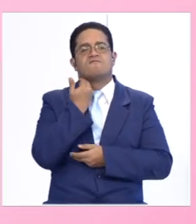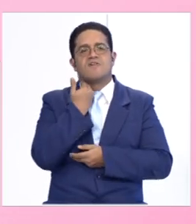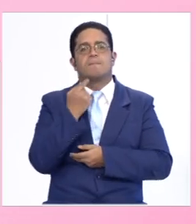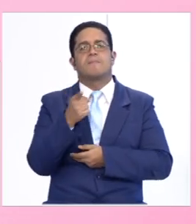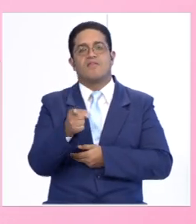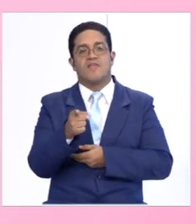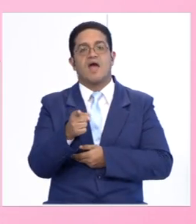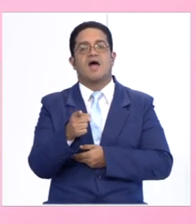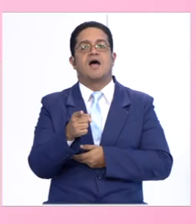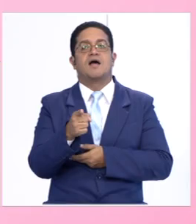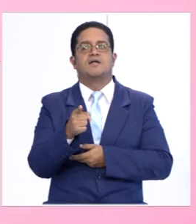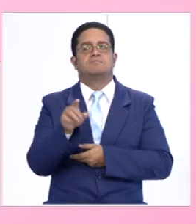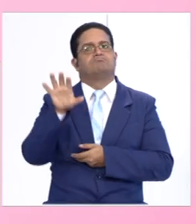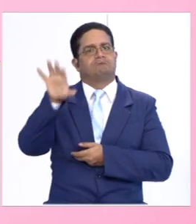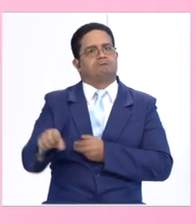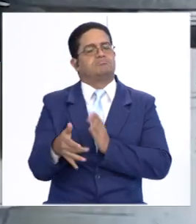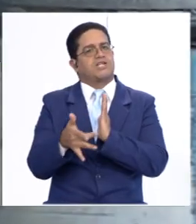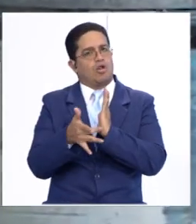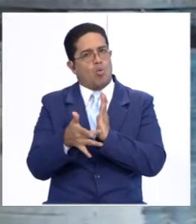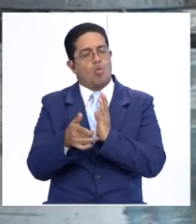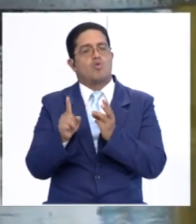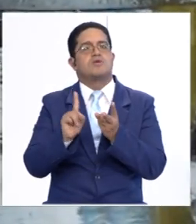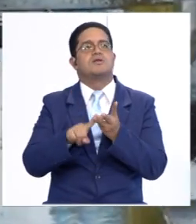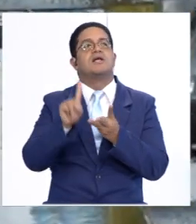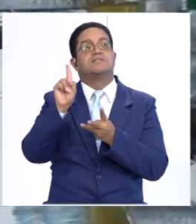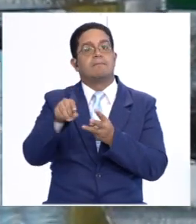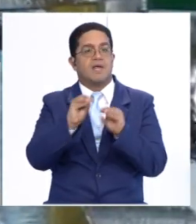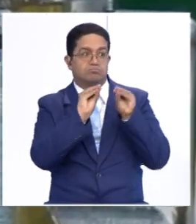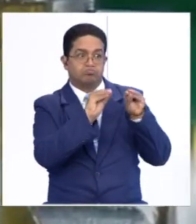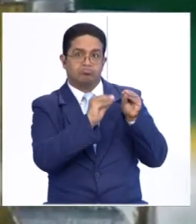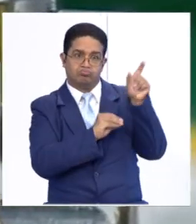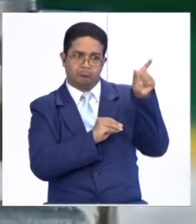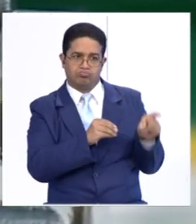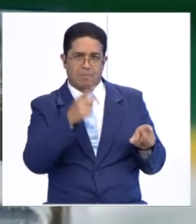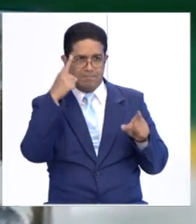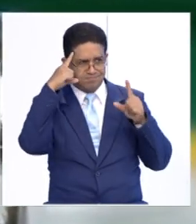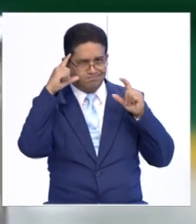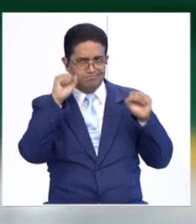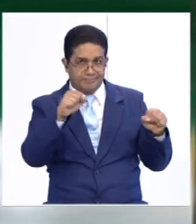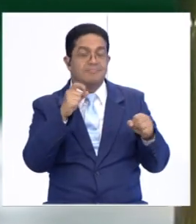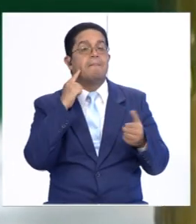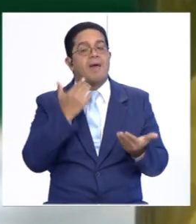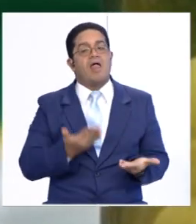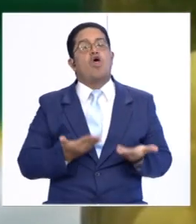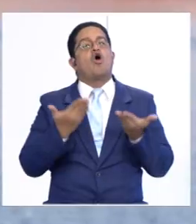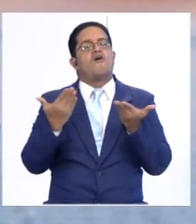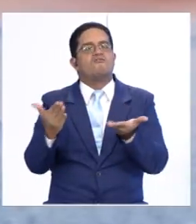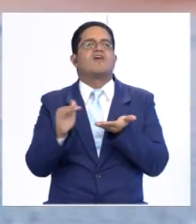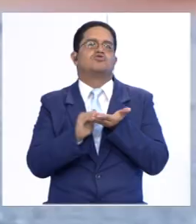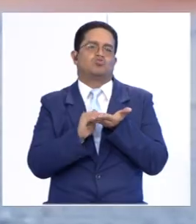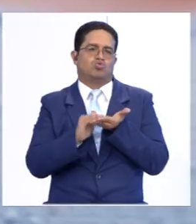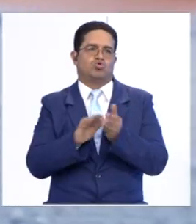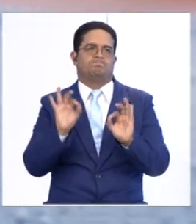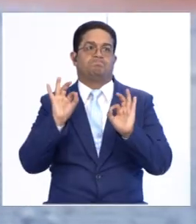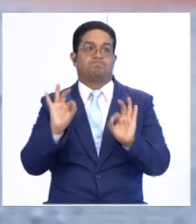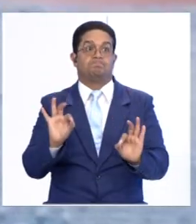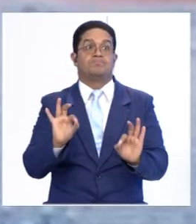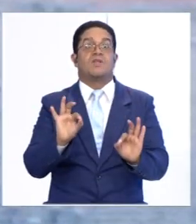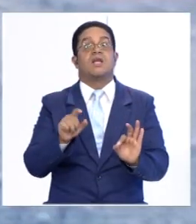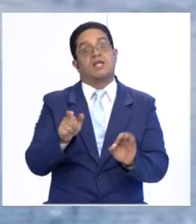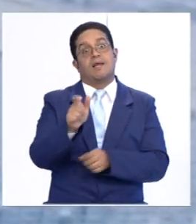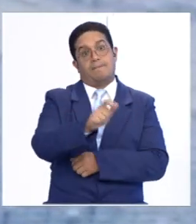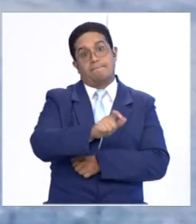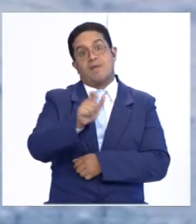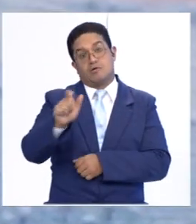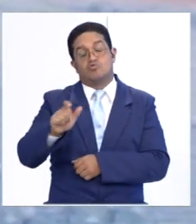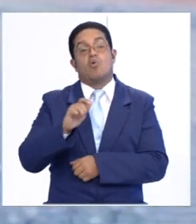adquiriendo la mejor tecnología en equipos y formando especialistas calificados para ofrecer tratamientos de calidad y devolver a los